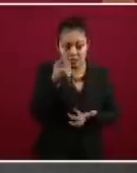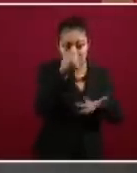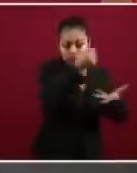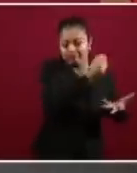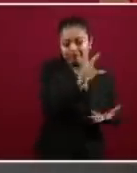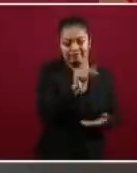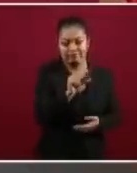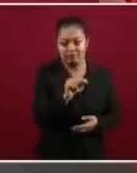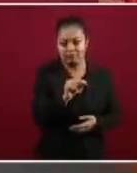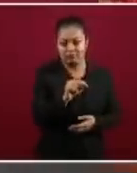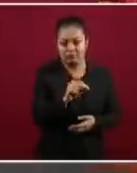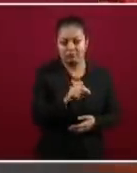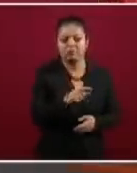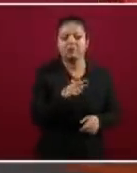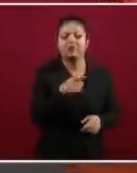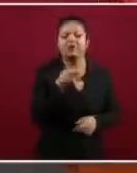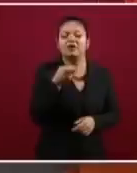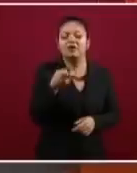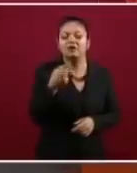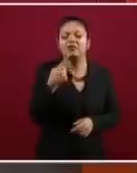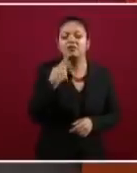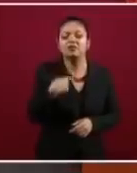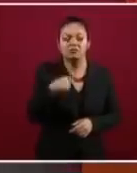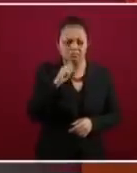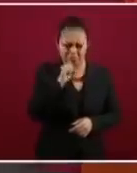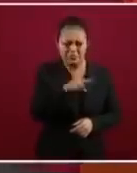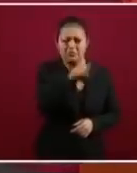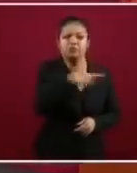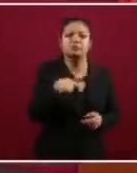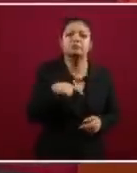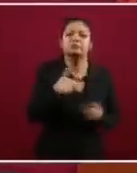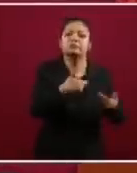me lo aconsejaron los mismos campesinos,